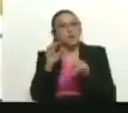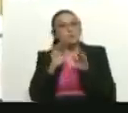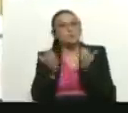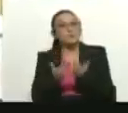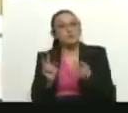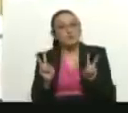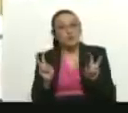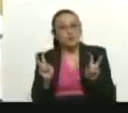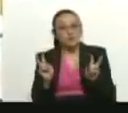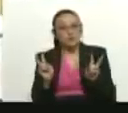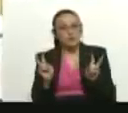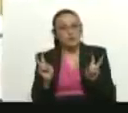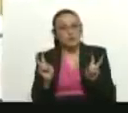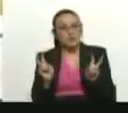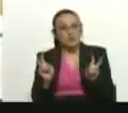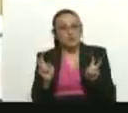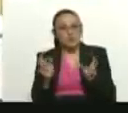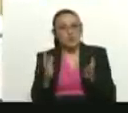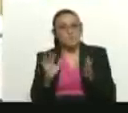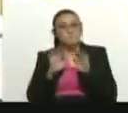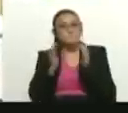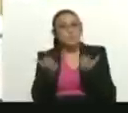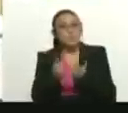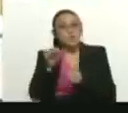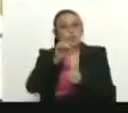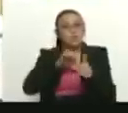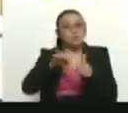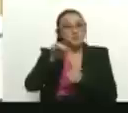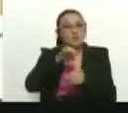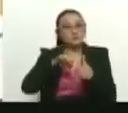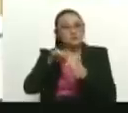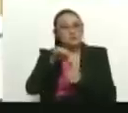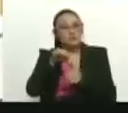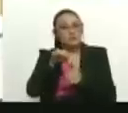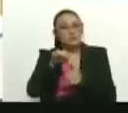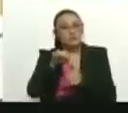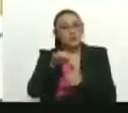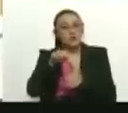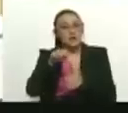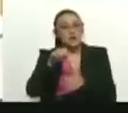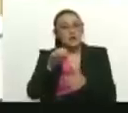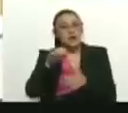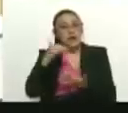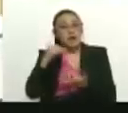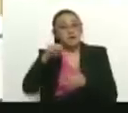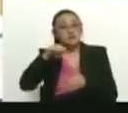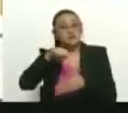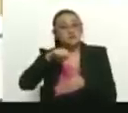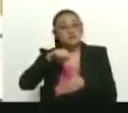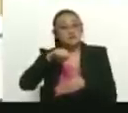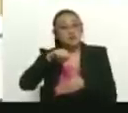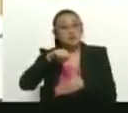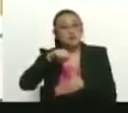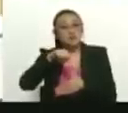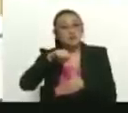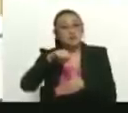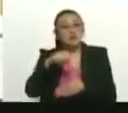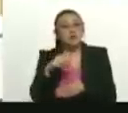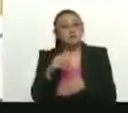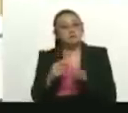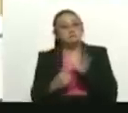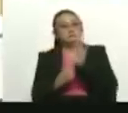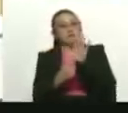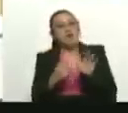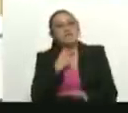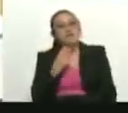nuevo, de un mundo de cooperación, donde el sur global tenga la voz primordial,